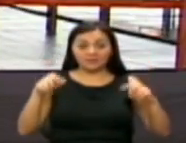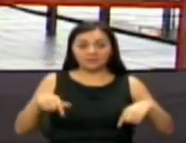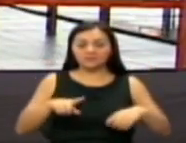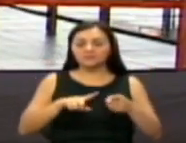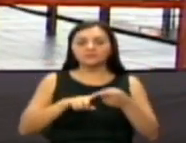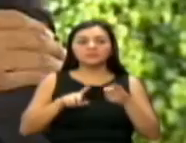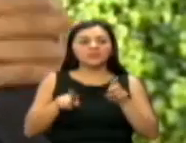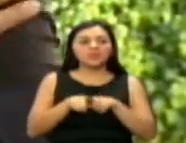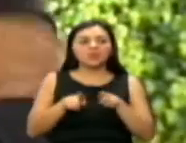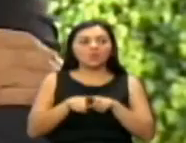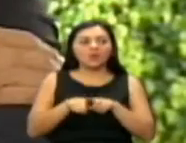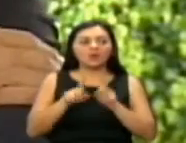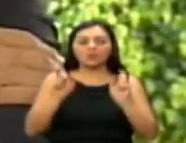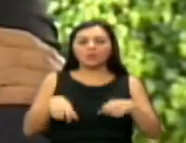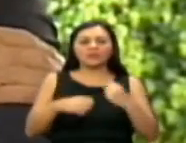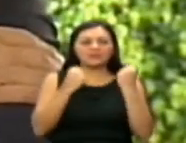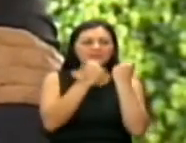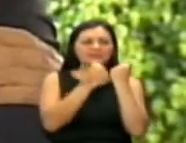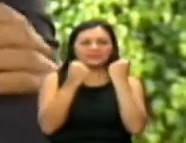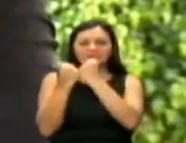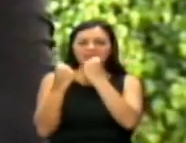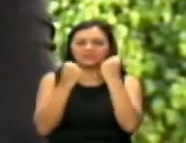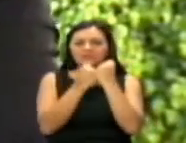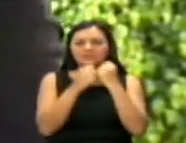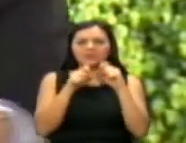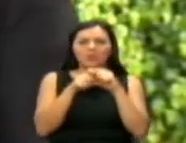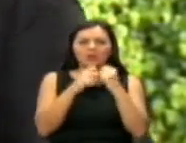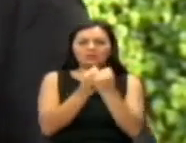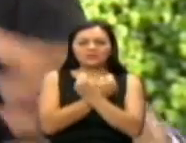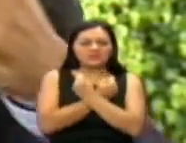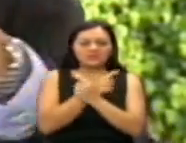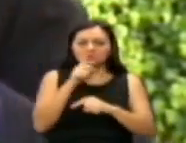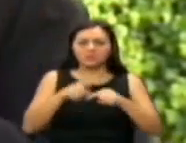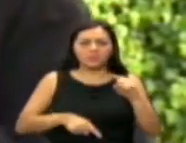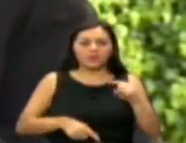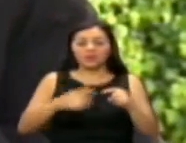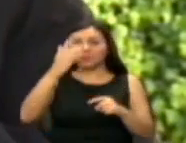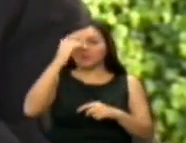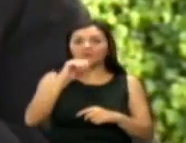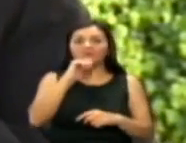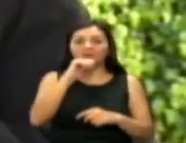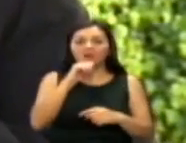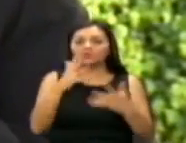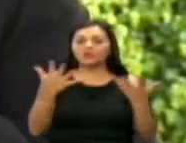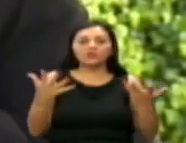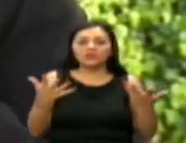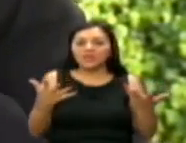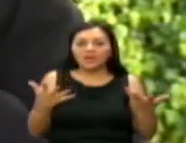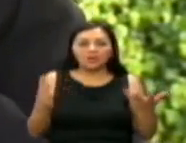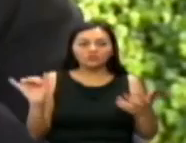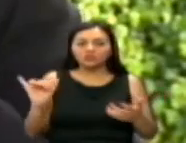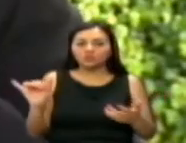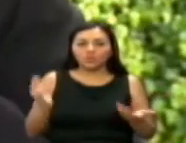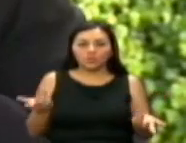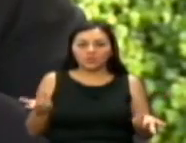una camisa de fuerza peleando una pelea de boxe. Estamos amarrados. ¿Por qué? Porque nos falta la moneda nacional. Se nos ha derrumbado